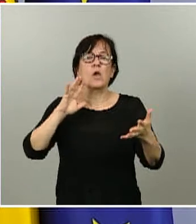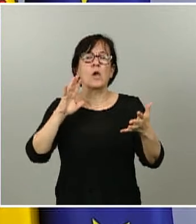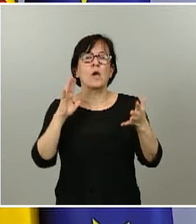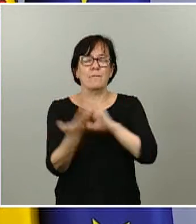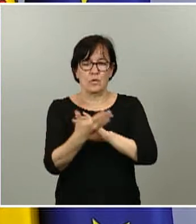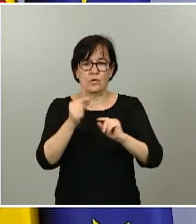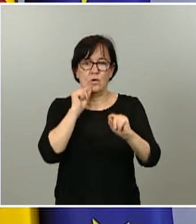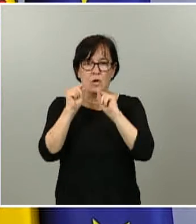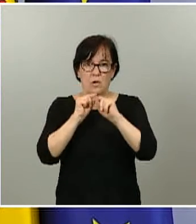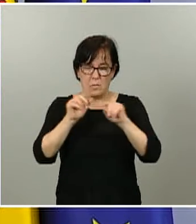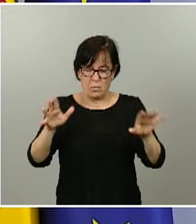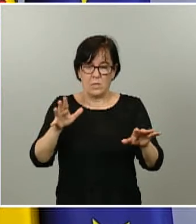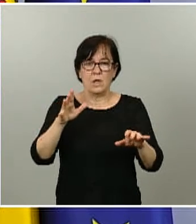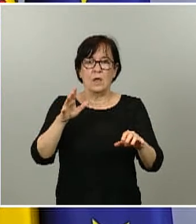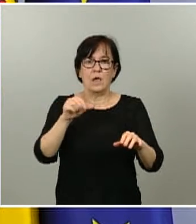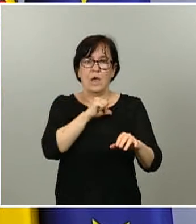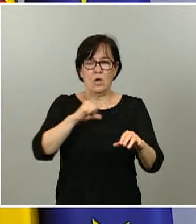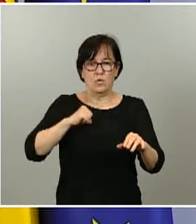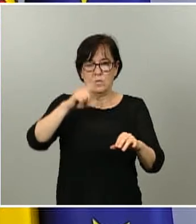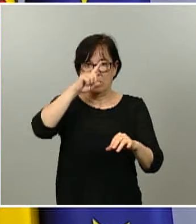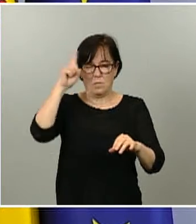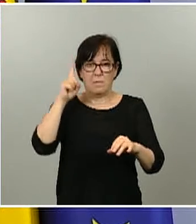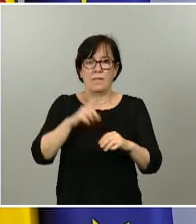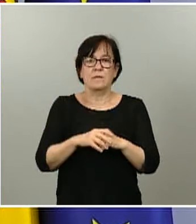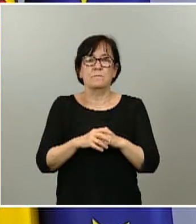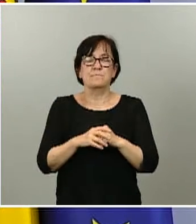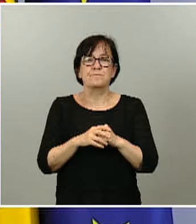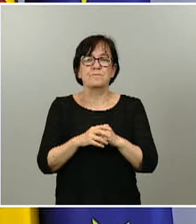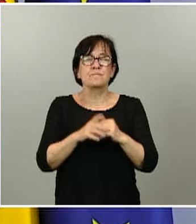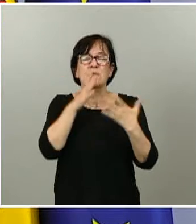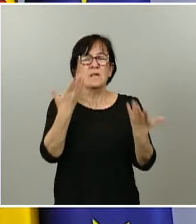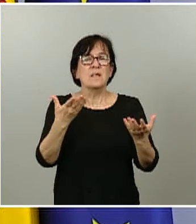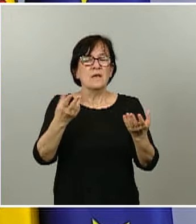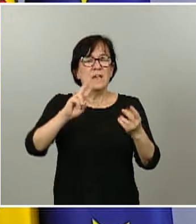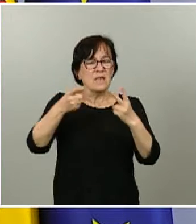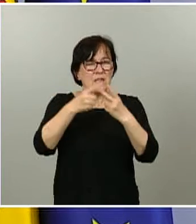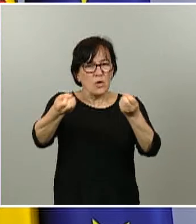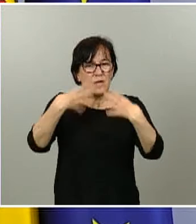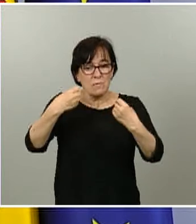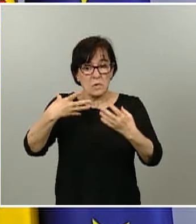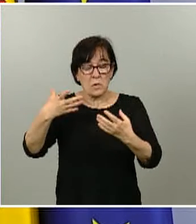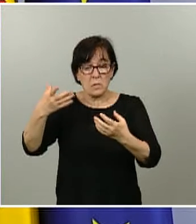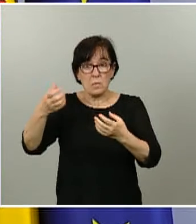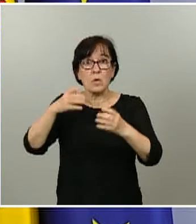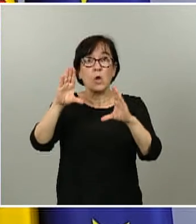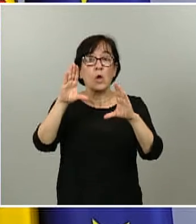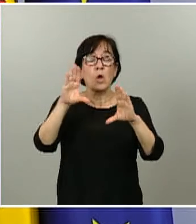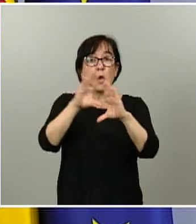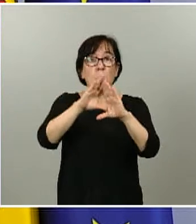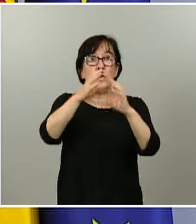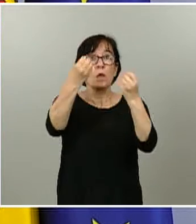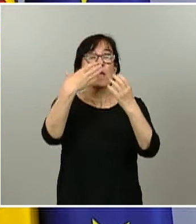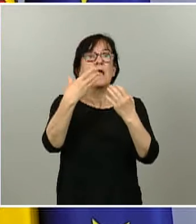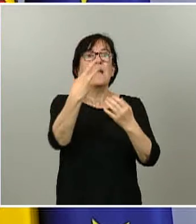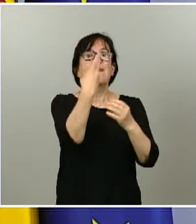Autónoma de Madrid. En segundo lugar, la información que trasladó la Comunidad Autónoma de Madrid y la valoración conjunta que han hecho sus técnicos